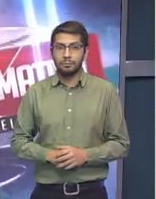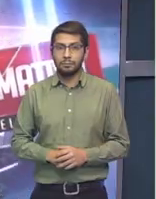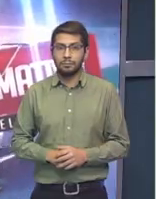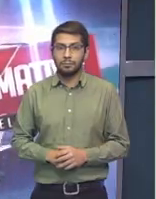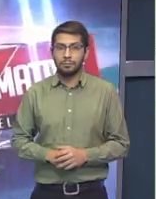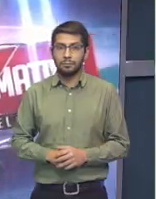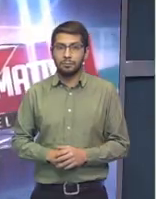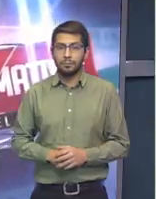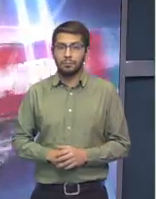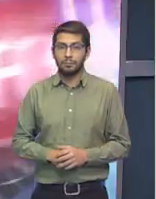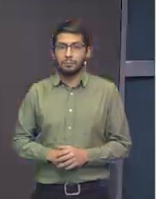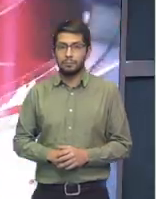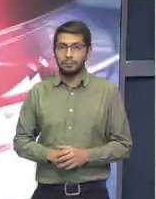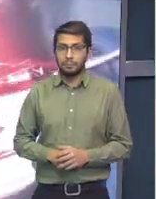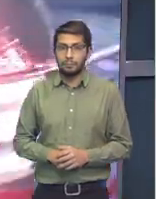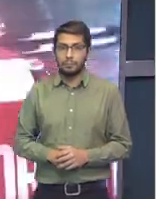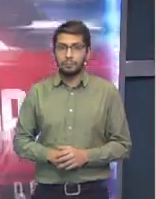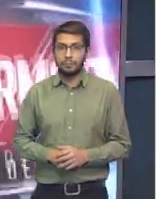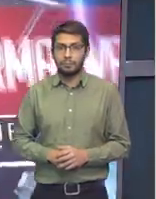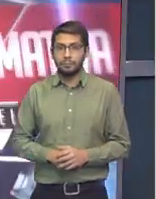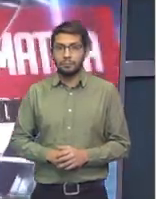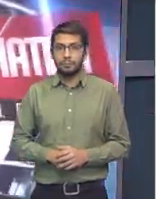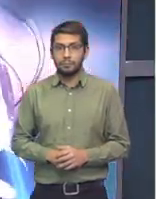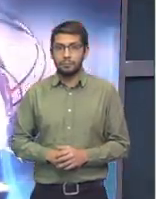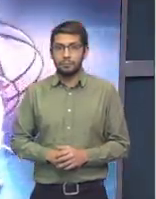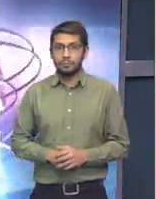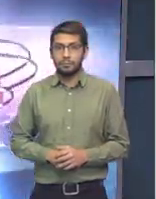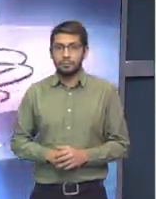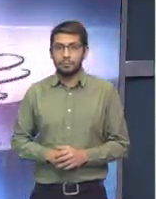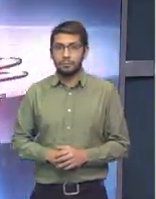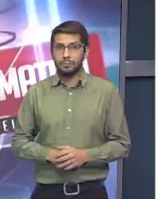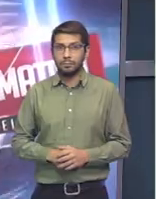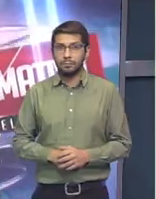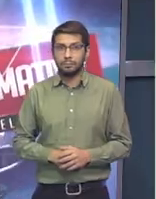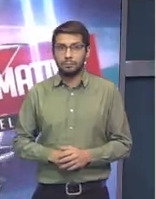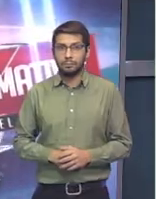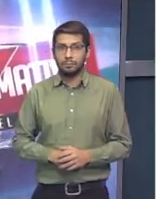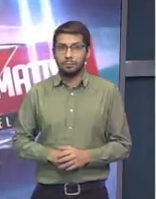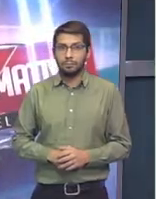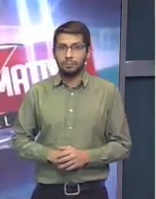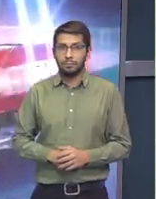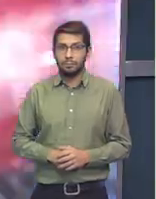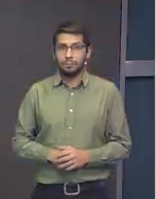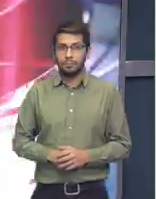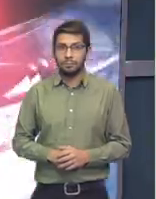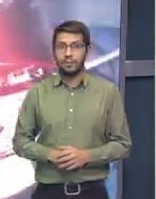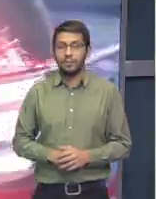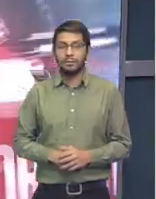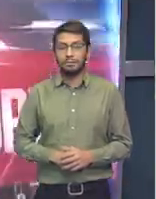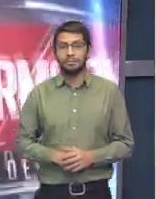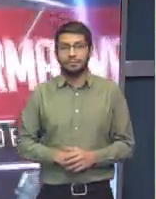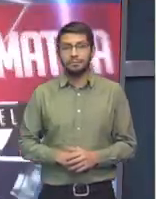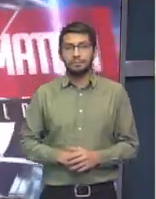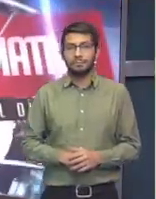realmente tengan esa confianza en esta vacuna, en cualquiera de las vacunas, ya sea la marca que ellos quieran, o como la gente le dice, la rusa, la china, la